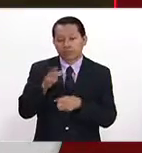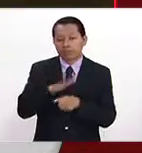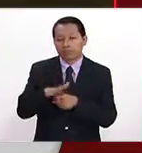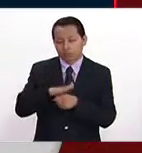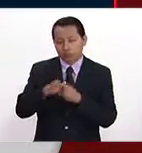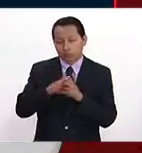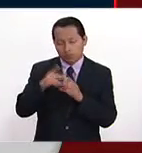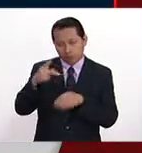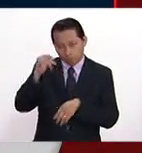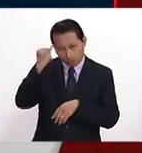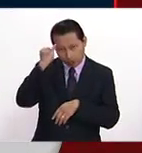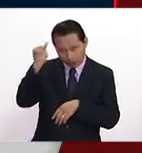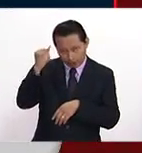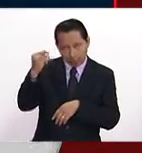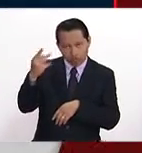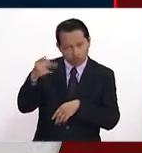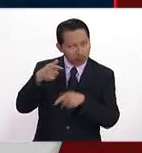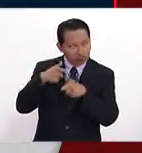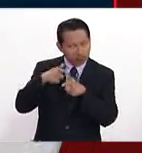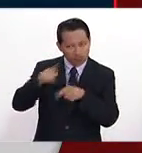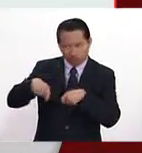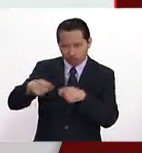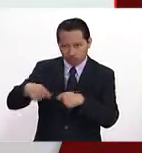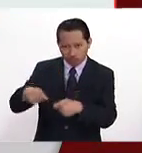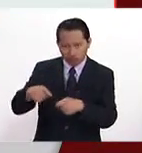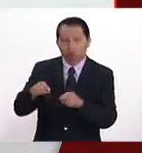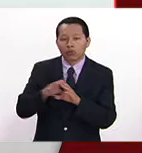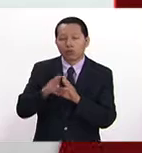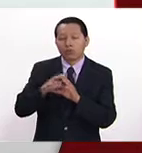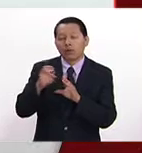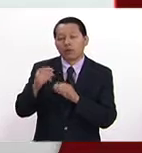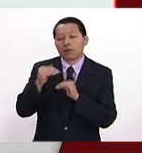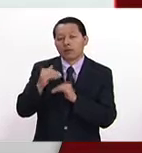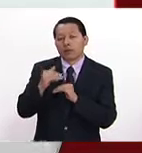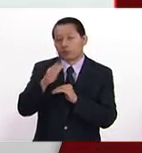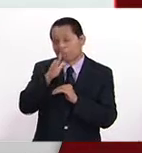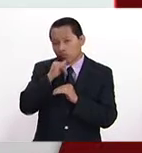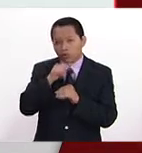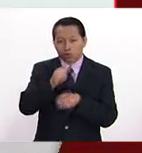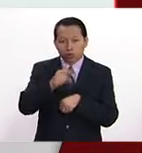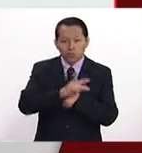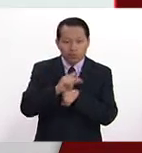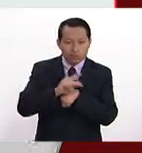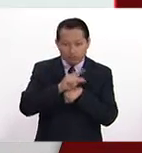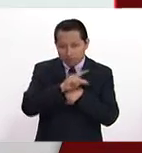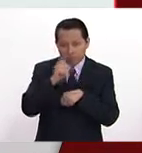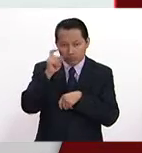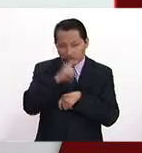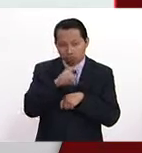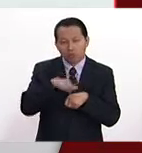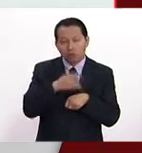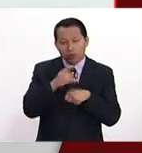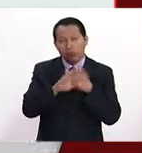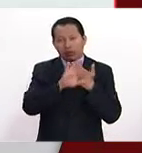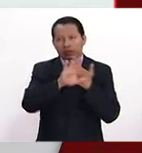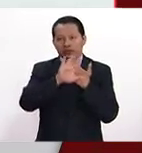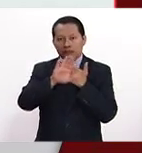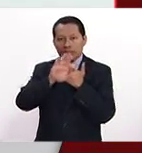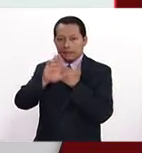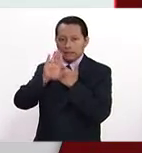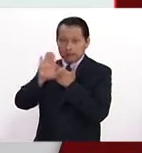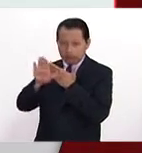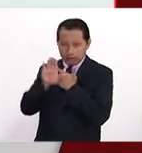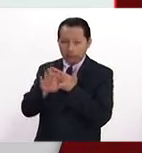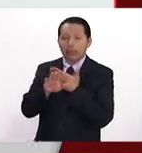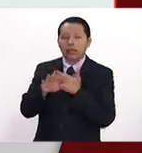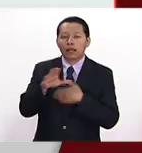términos ideológicos, que limita mucho esa cooperación con otros países. De ahí su aislamiento y que pues